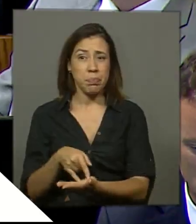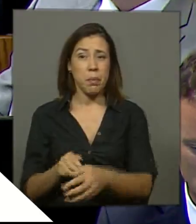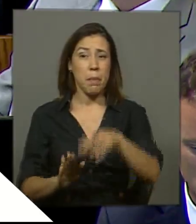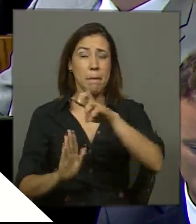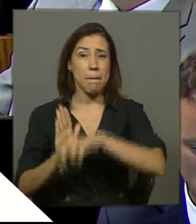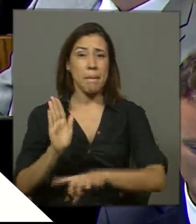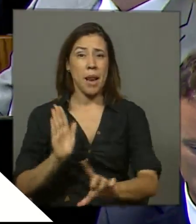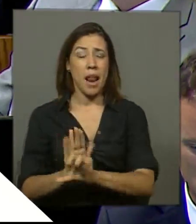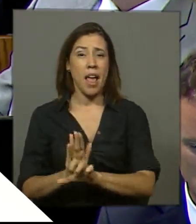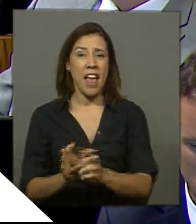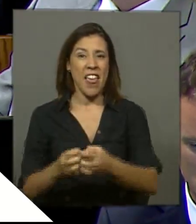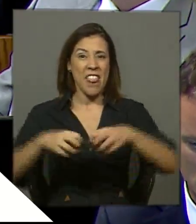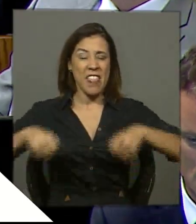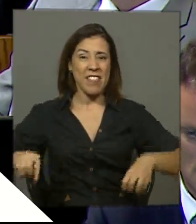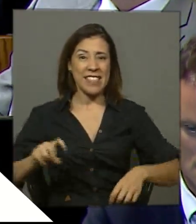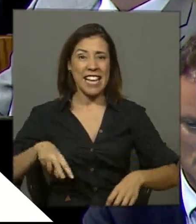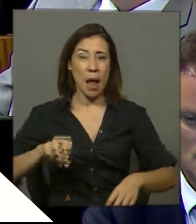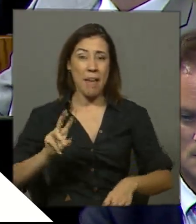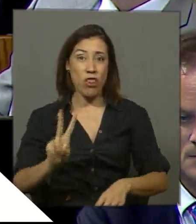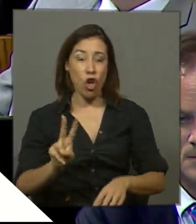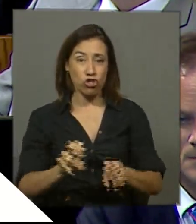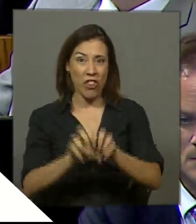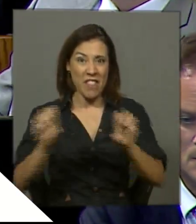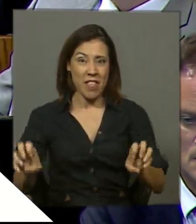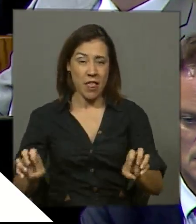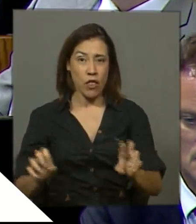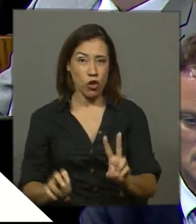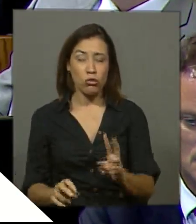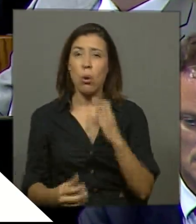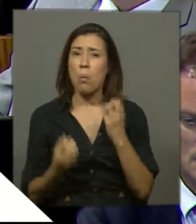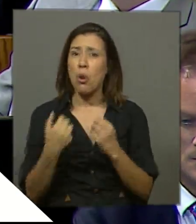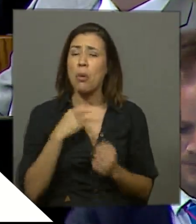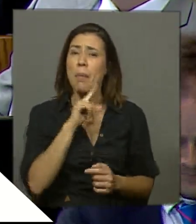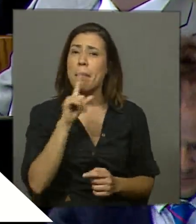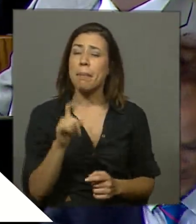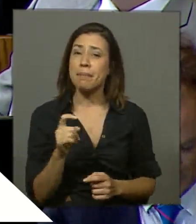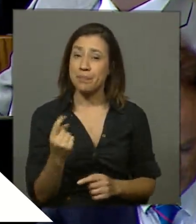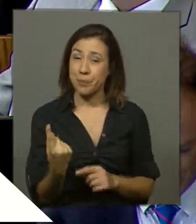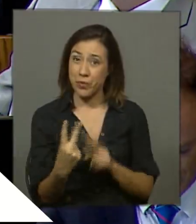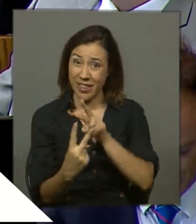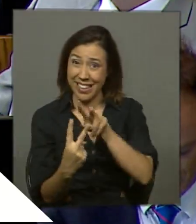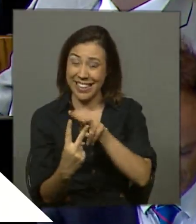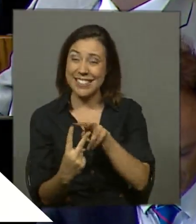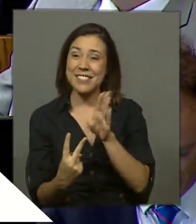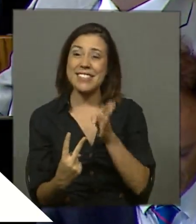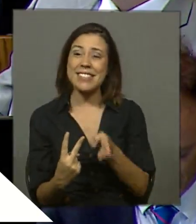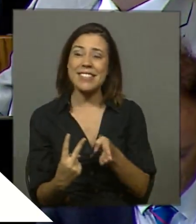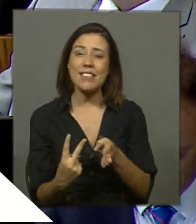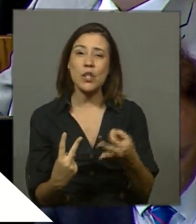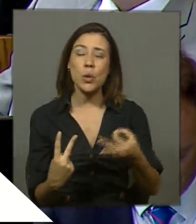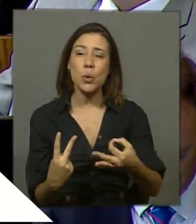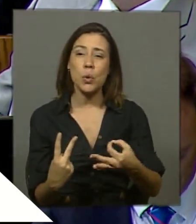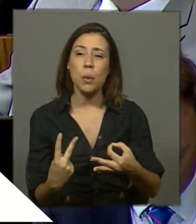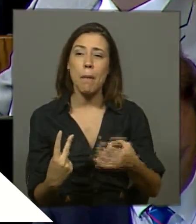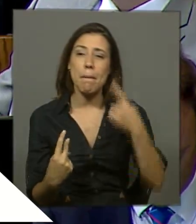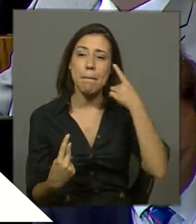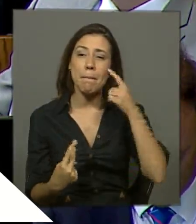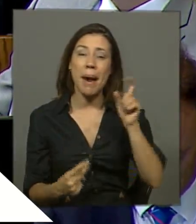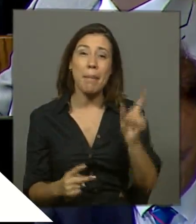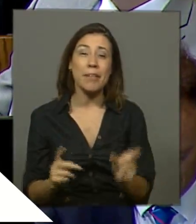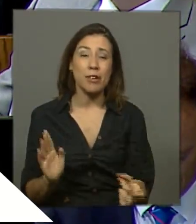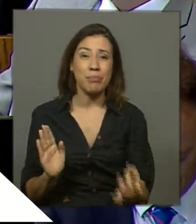proyecto de ley que divide al sename en dos ministros y sabe por qué se lo pregunto porque uno de esos dos tiene que ser precisamente para los